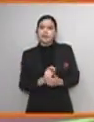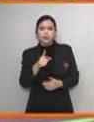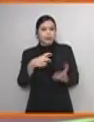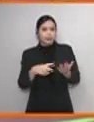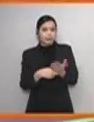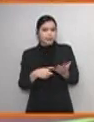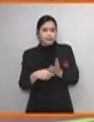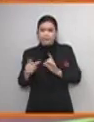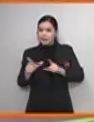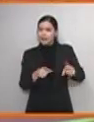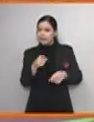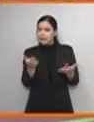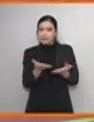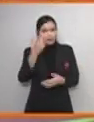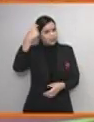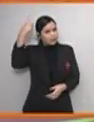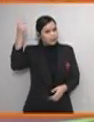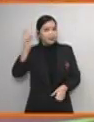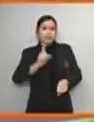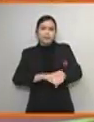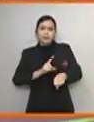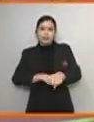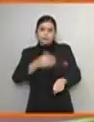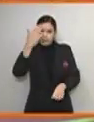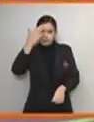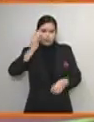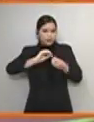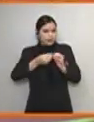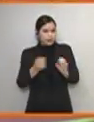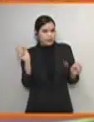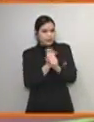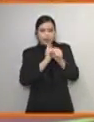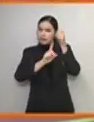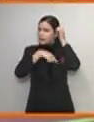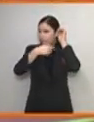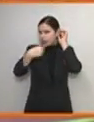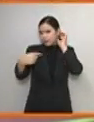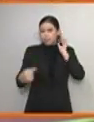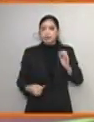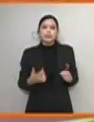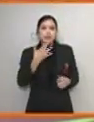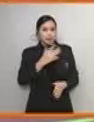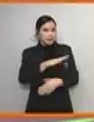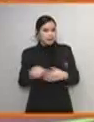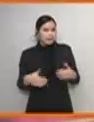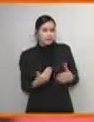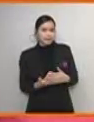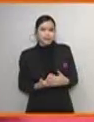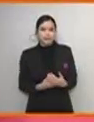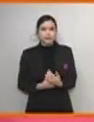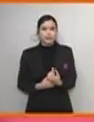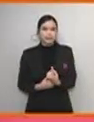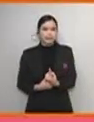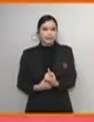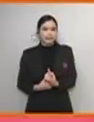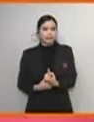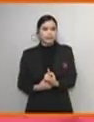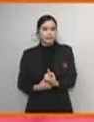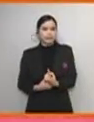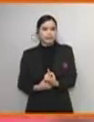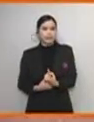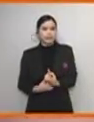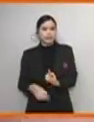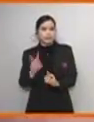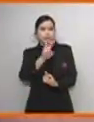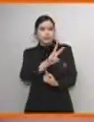boleto en mano, dime tú qué soñaste, porque conoceremos el número afortunado para la diaria. Les deseo mucha suerte, porque el primer dígito, este es